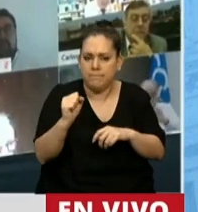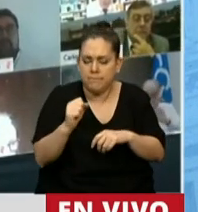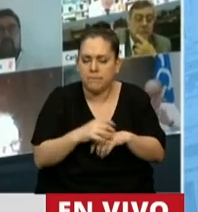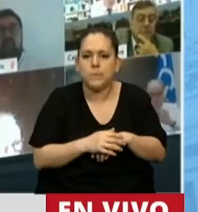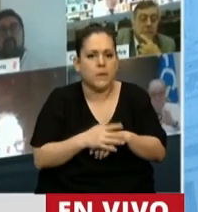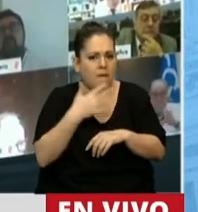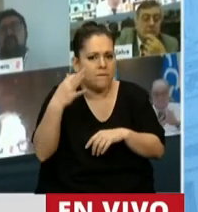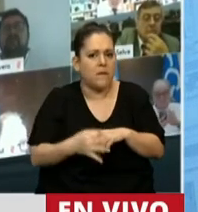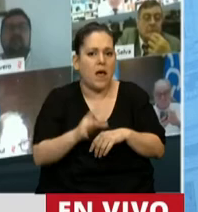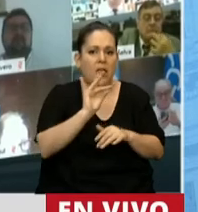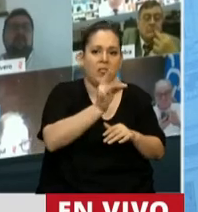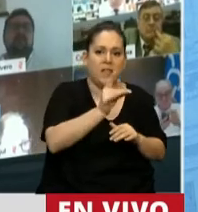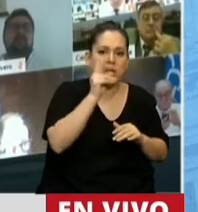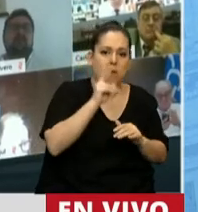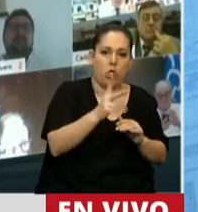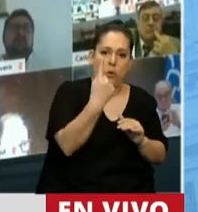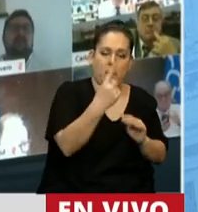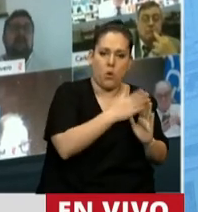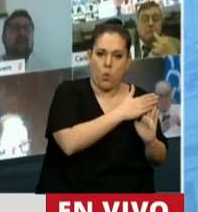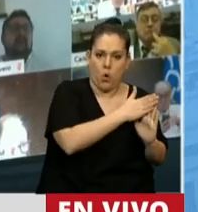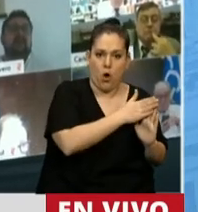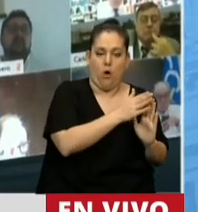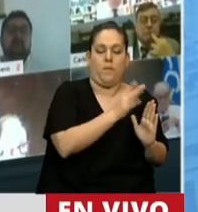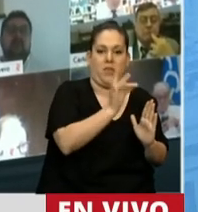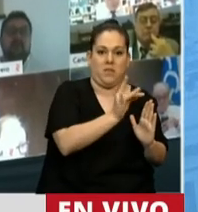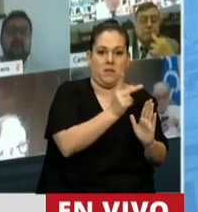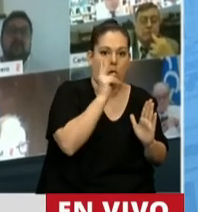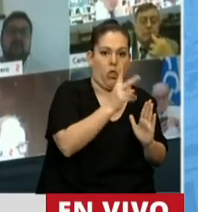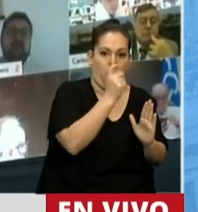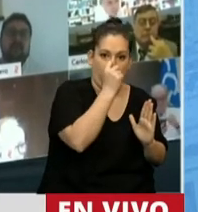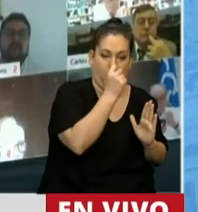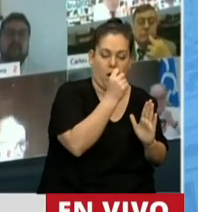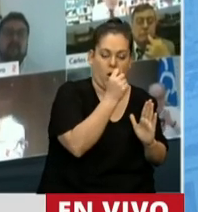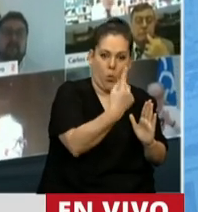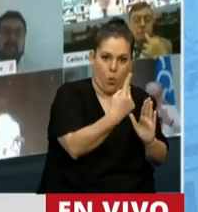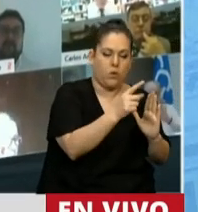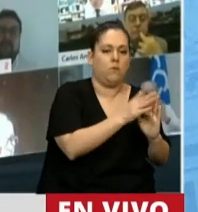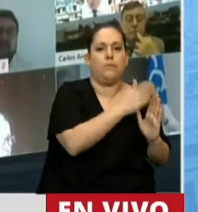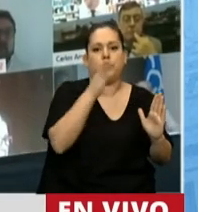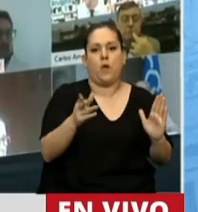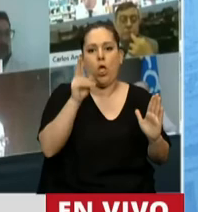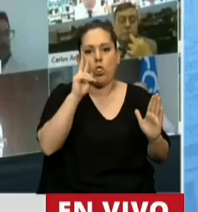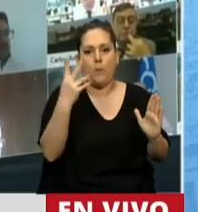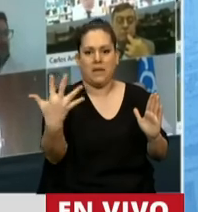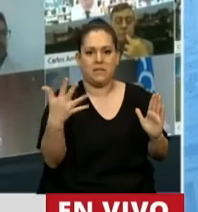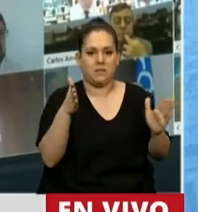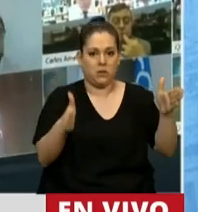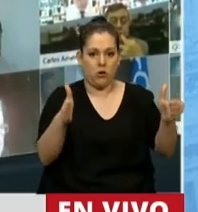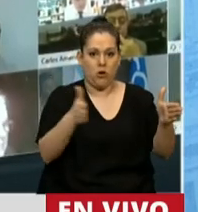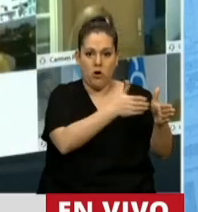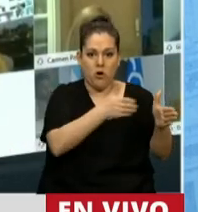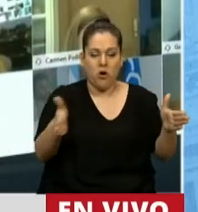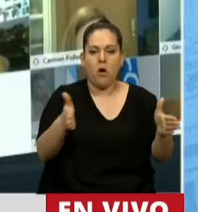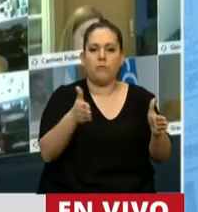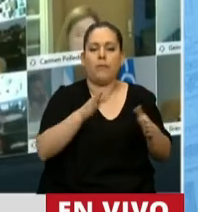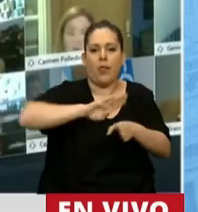que pasó entre diciembre del 2001 y primer trimestre del año 2005. La deuda en pesos era